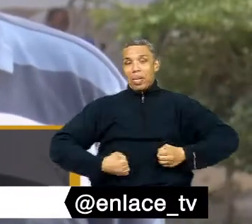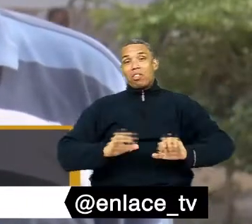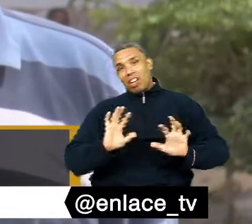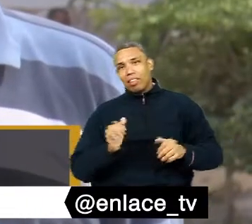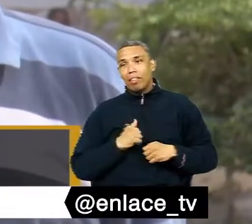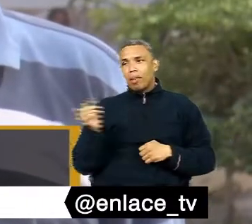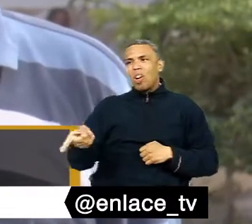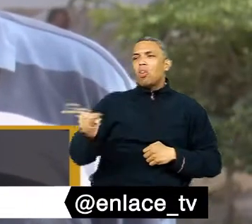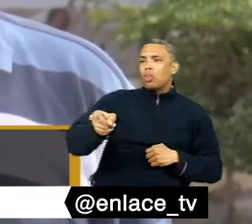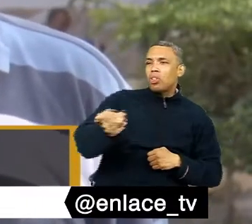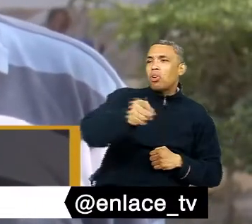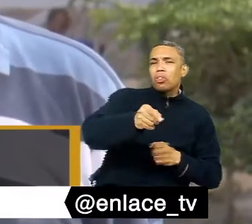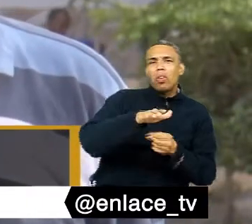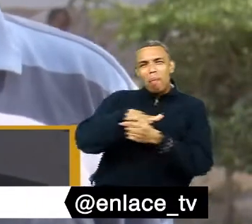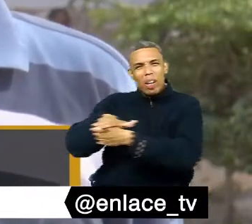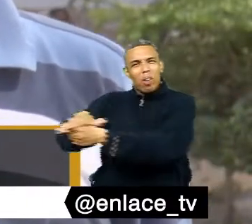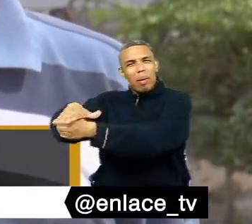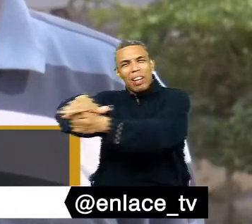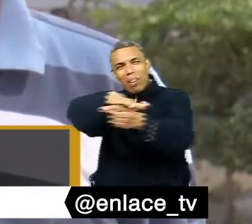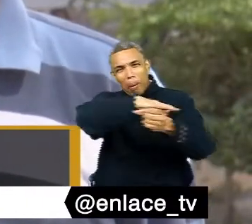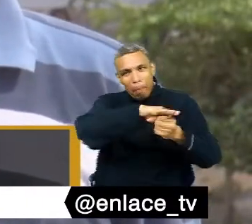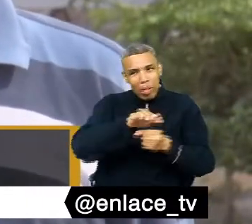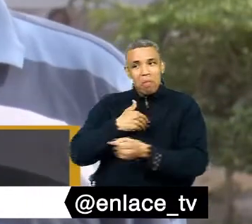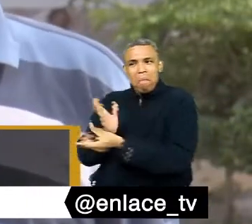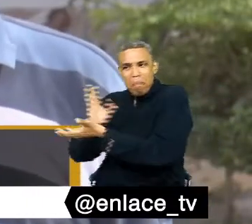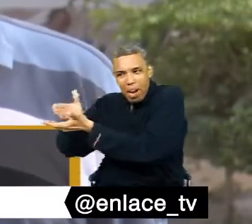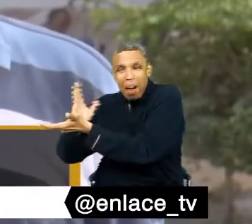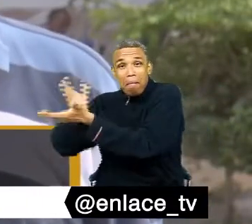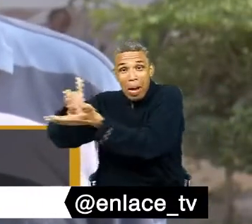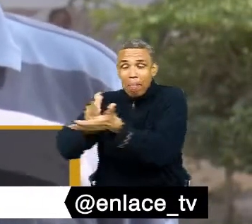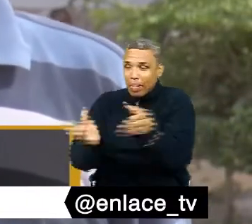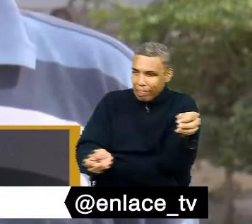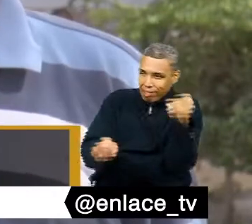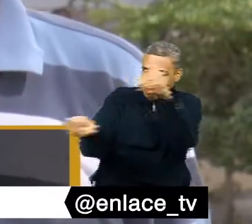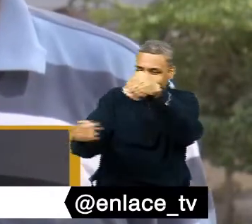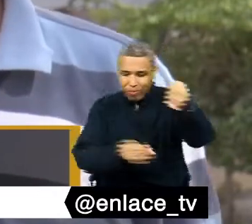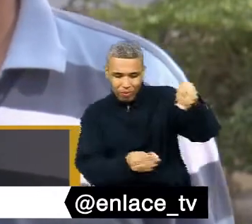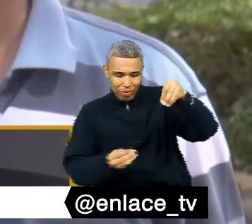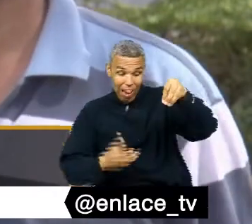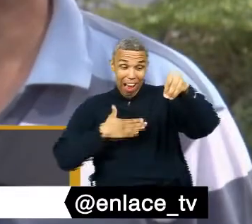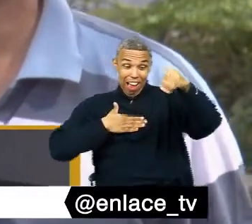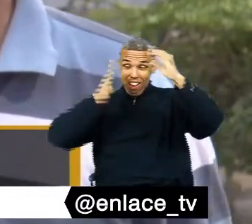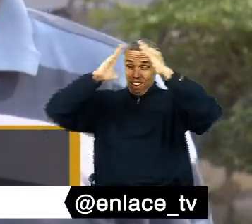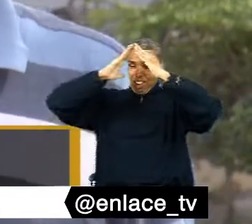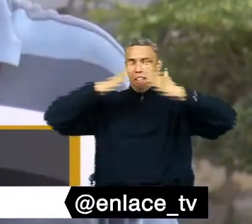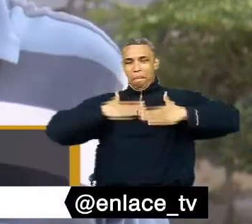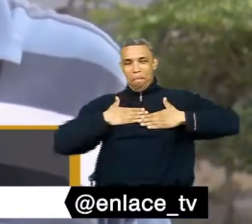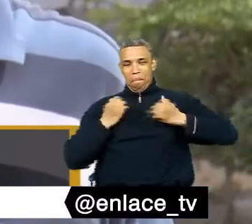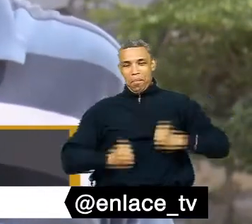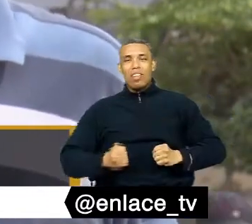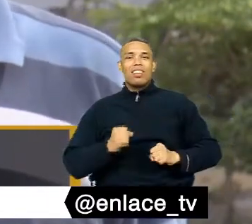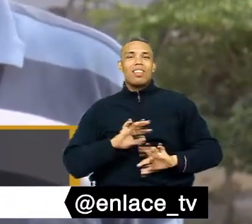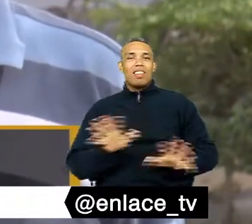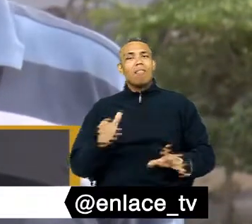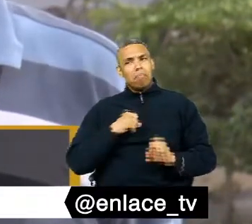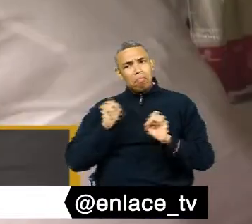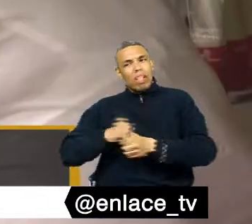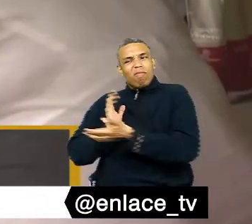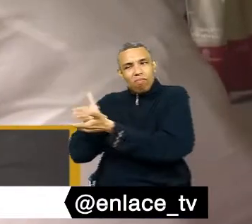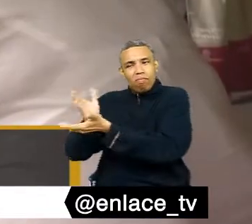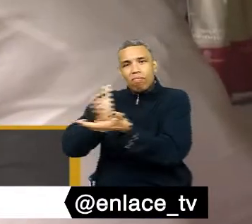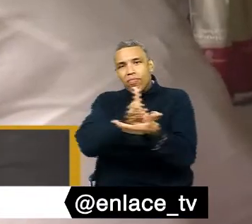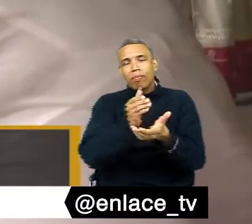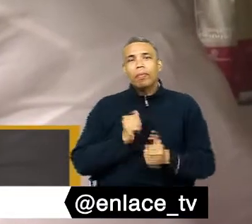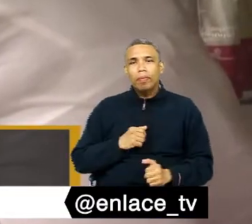que tenemos dentro de los 950 predios que son propiedad del ministerio. El doctor Guillermo Díaz López, de titulación de predios de